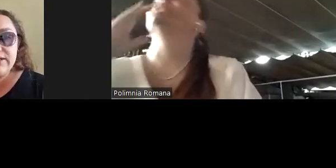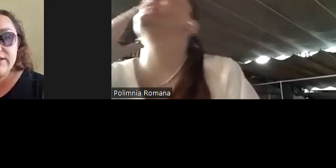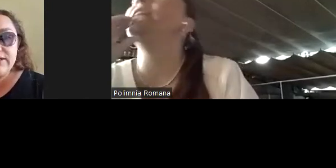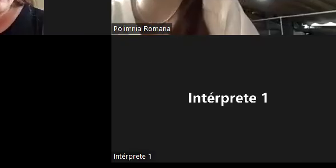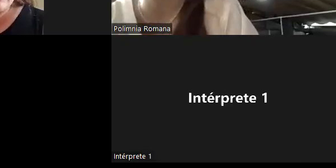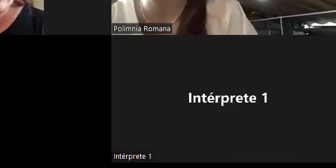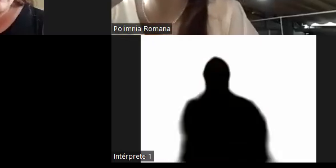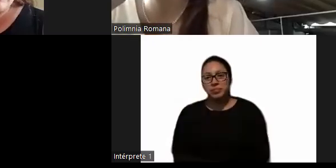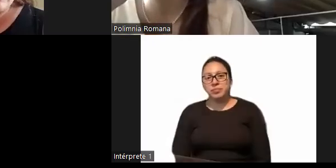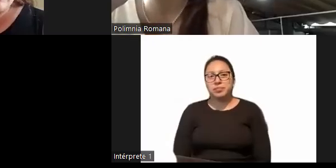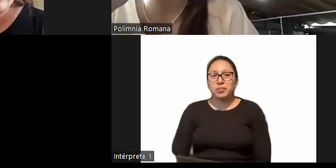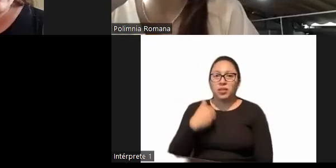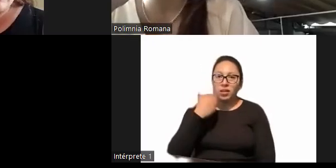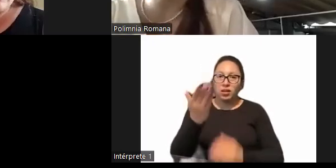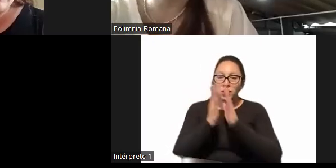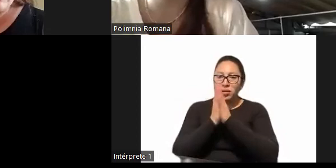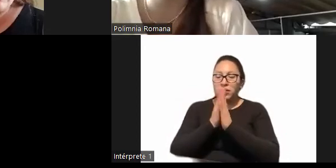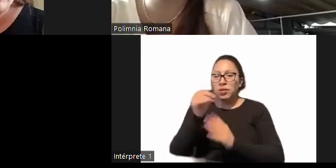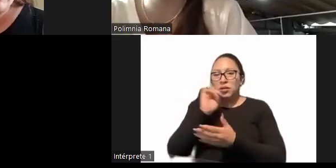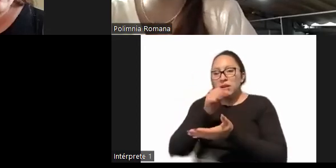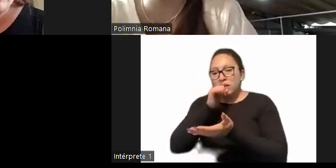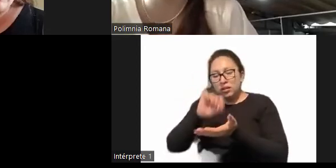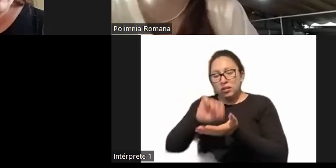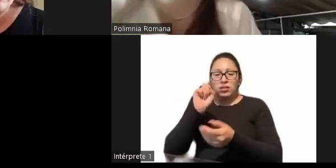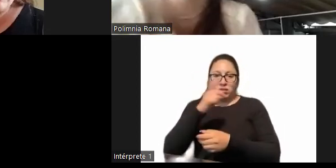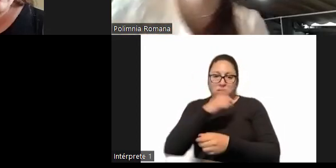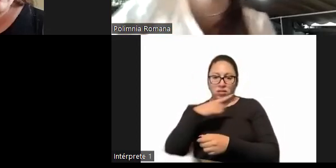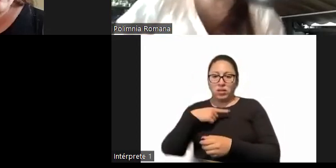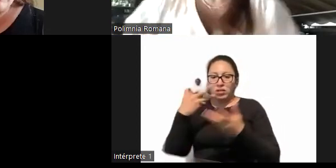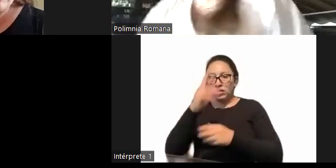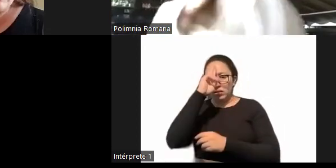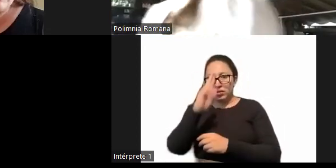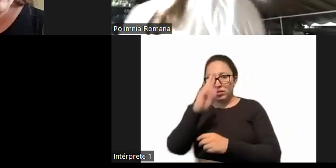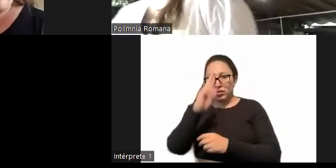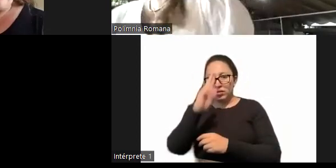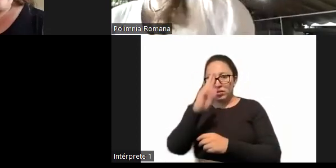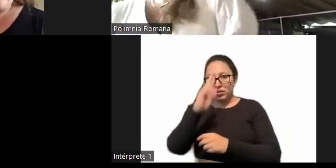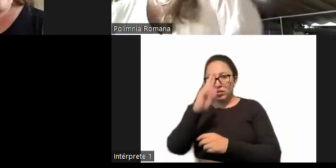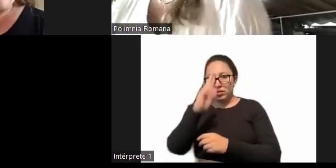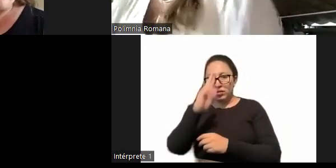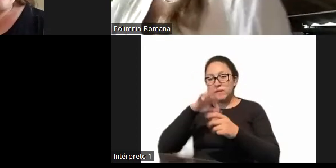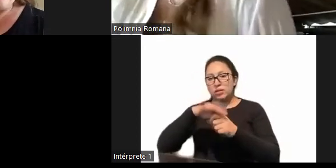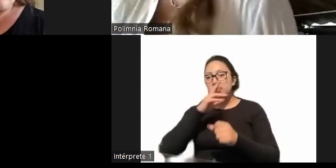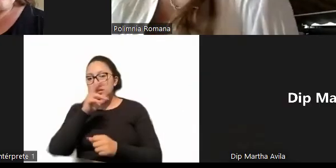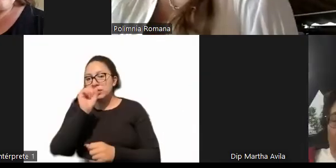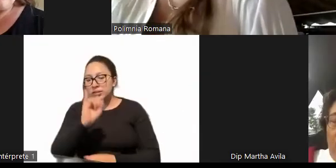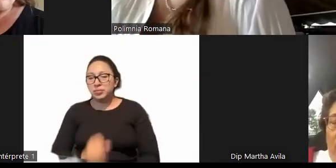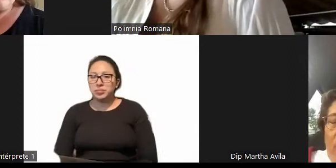conduzca. Diputada Marta Soledad Ávila Ventura. Sentido mi voto es a favor.